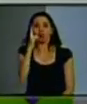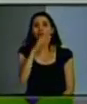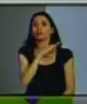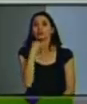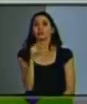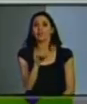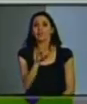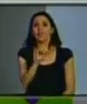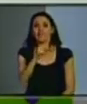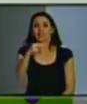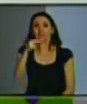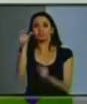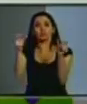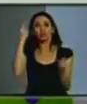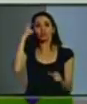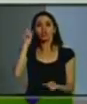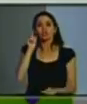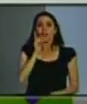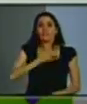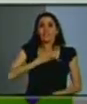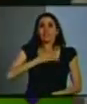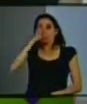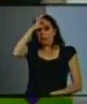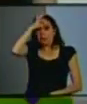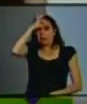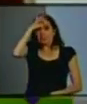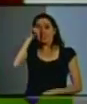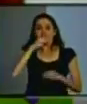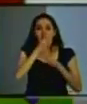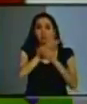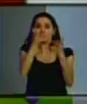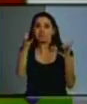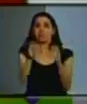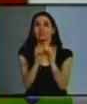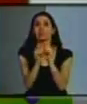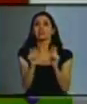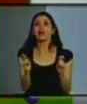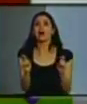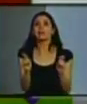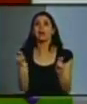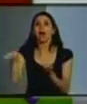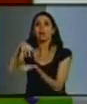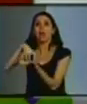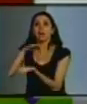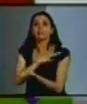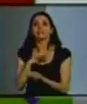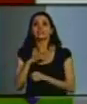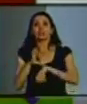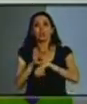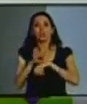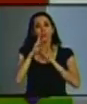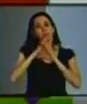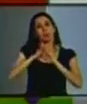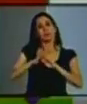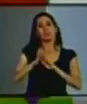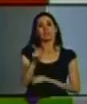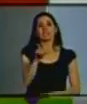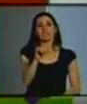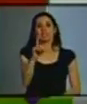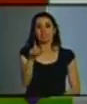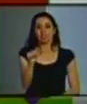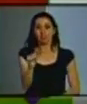del VIH es no saber que lo tienes. Ese es el mensaje central de una nueva campaña del Ministerio de Salud para la prevención del